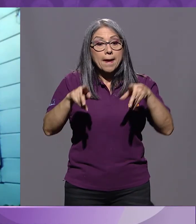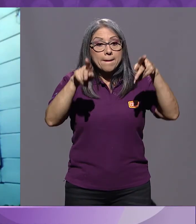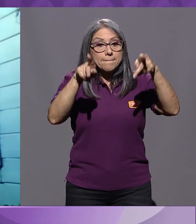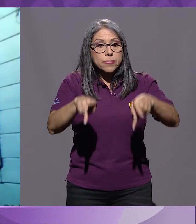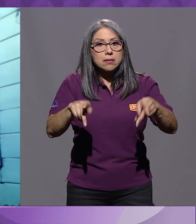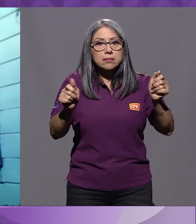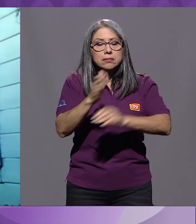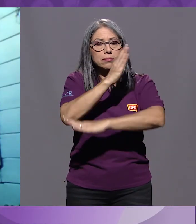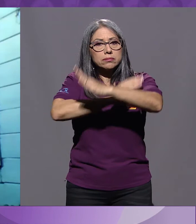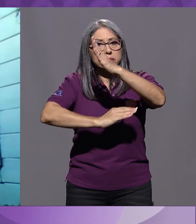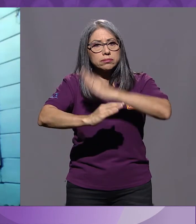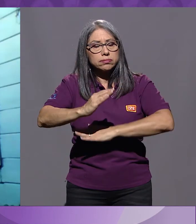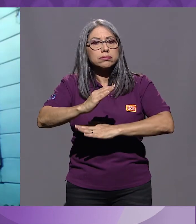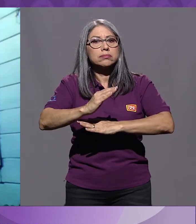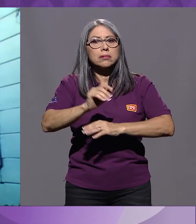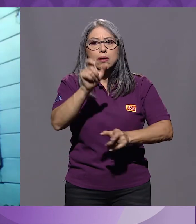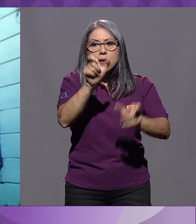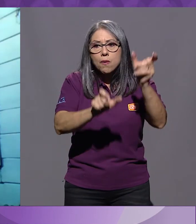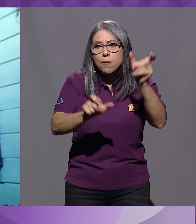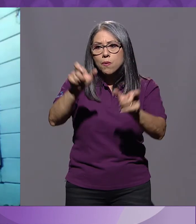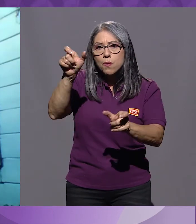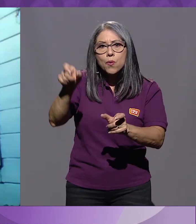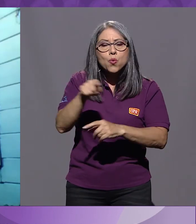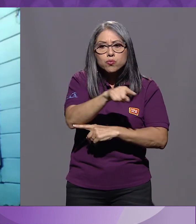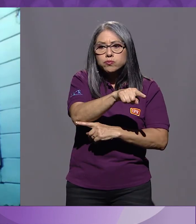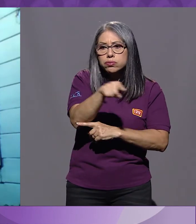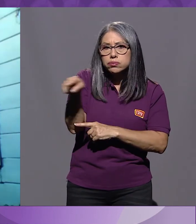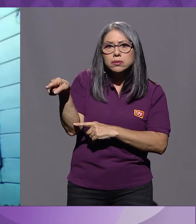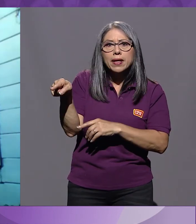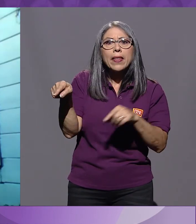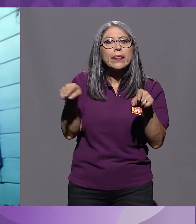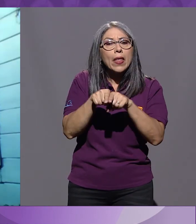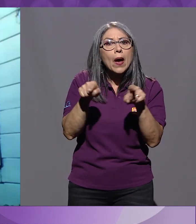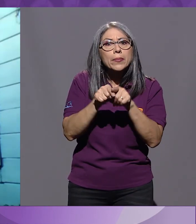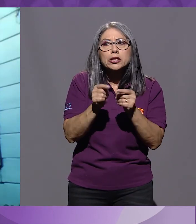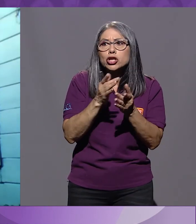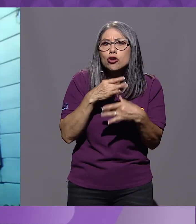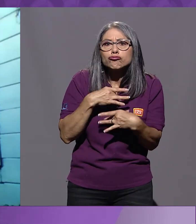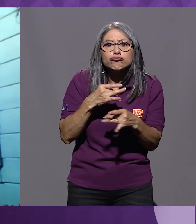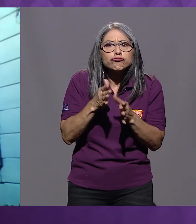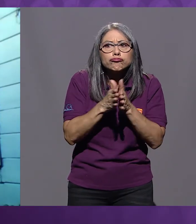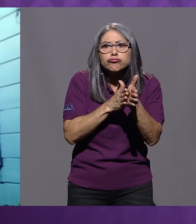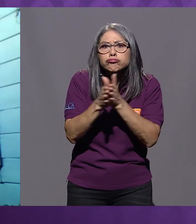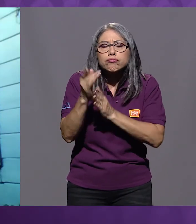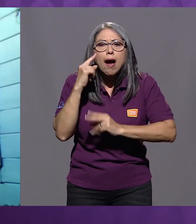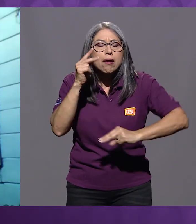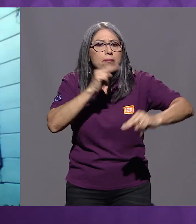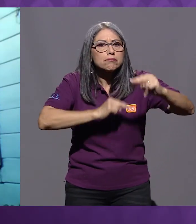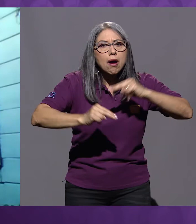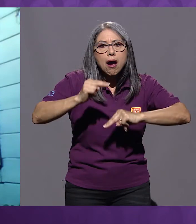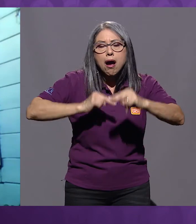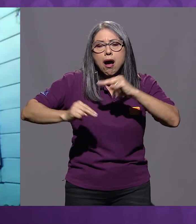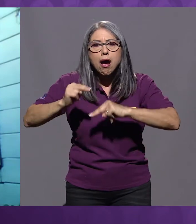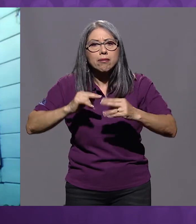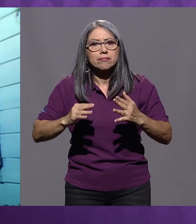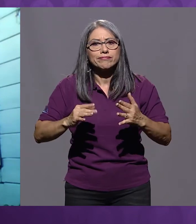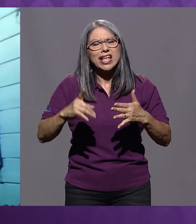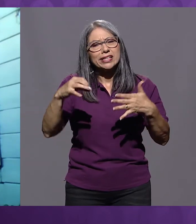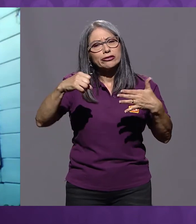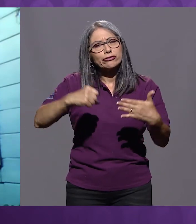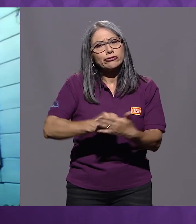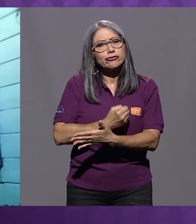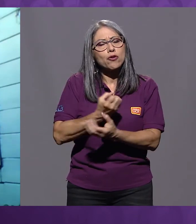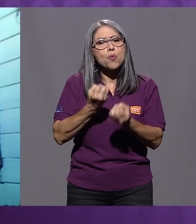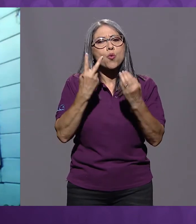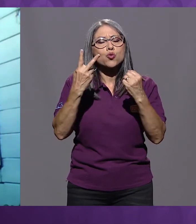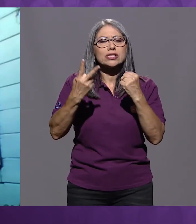discapacidad también es una población que sea atrayente en la parte del mercadeo. Entonces, desafortunadamente, muchas veces